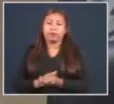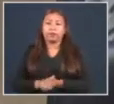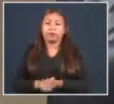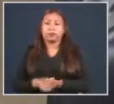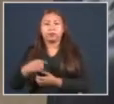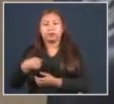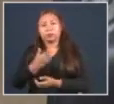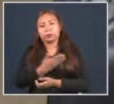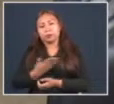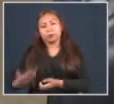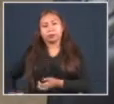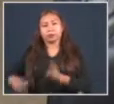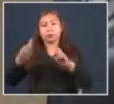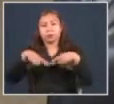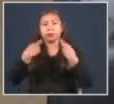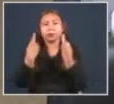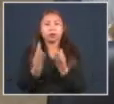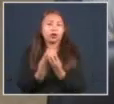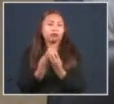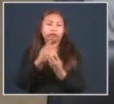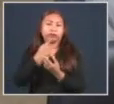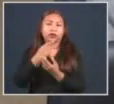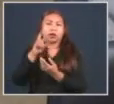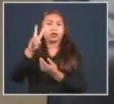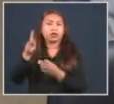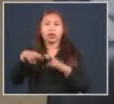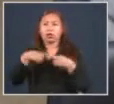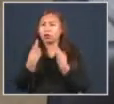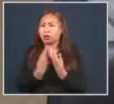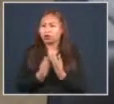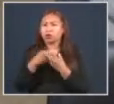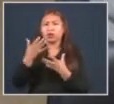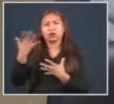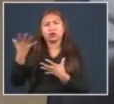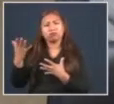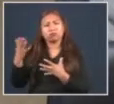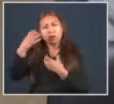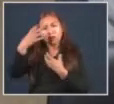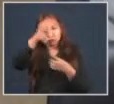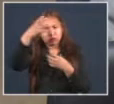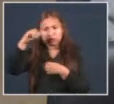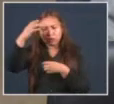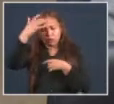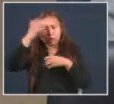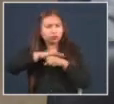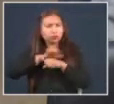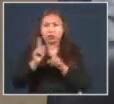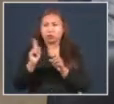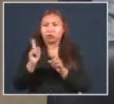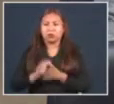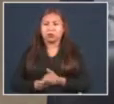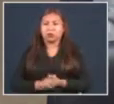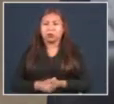presidente, en la reunión, que no era ni una reunión de pandemia, país, porque yo no soy doctor, yo no sé nada de pandemia, nosotros no sabemos